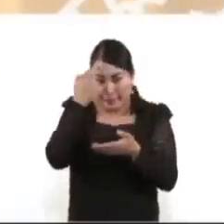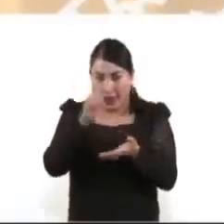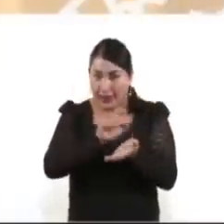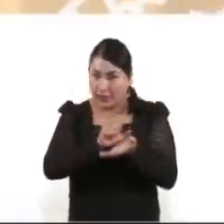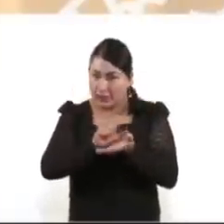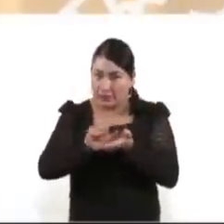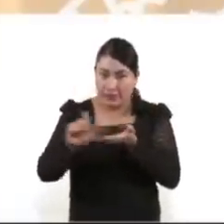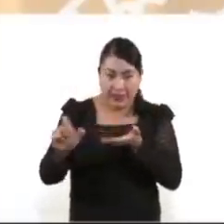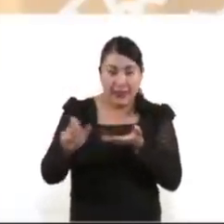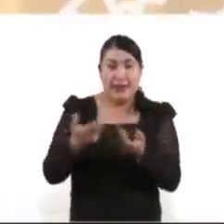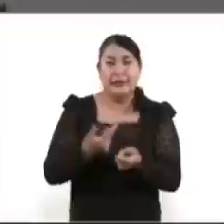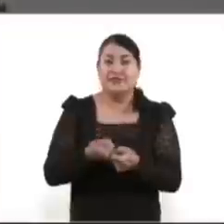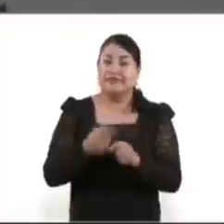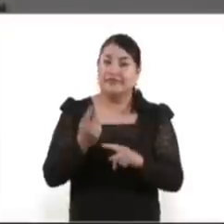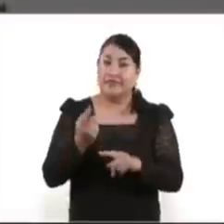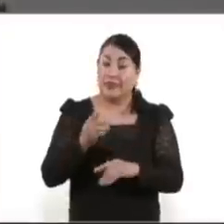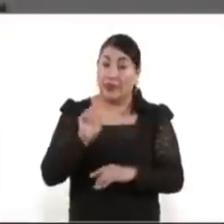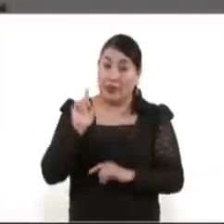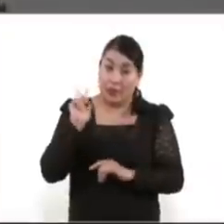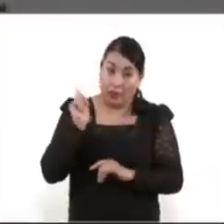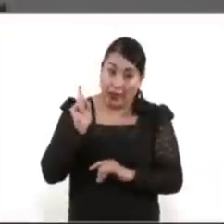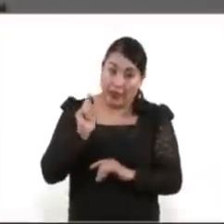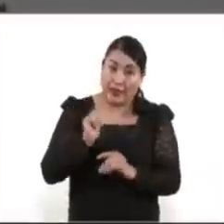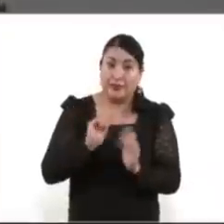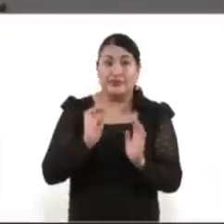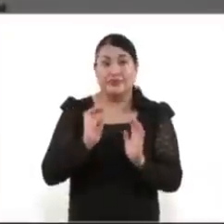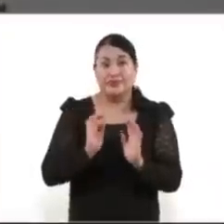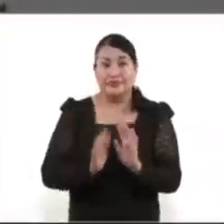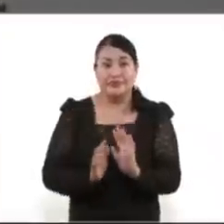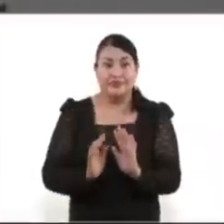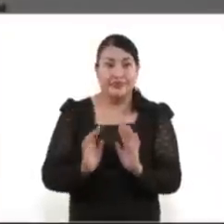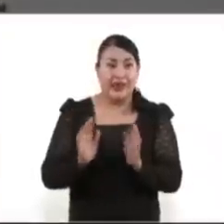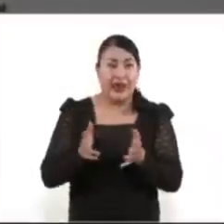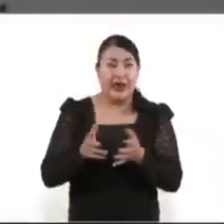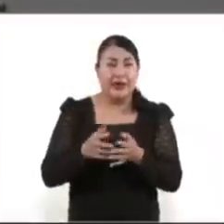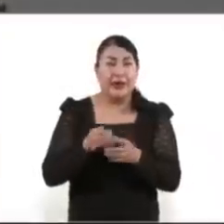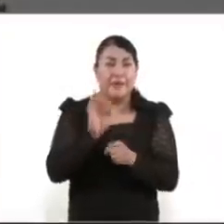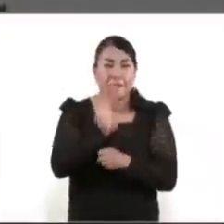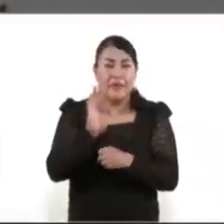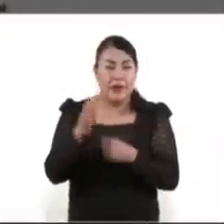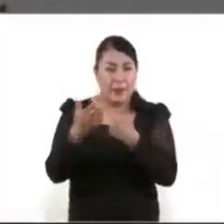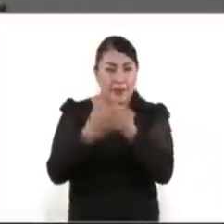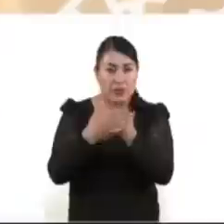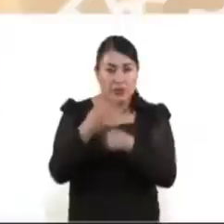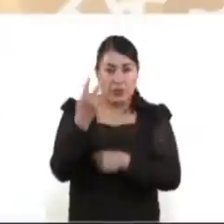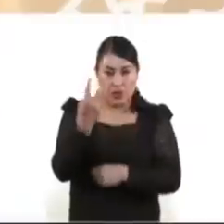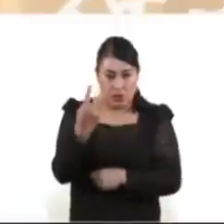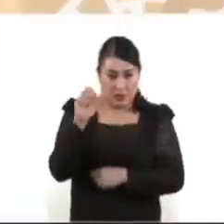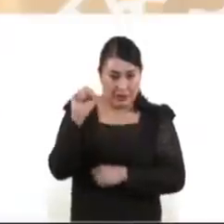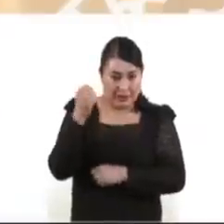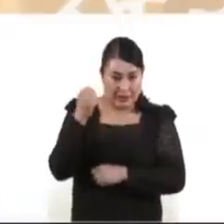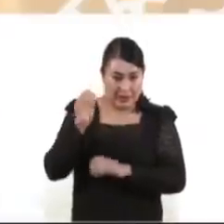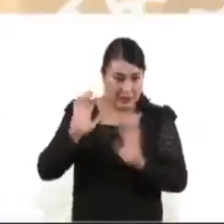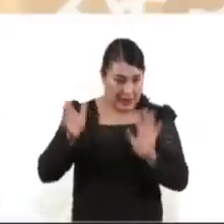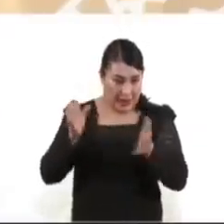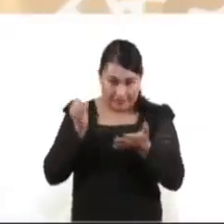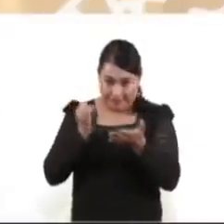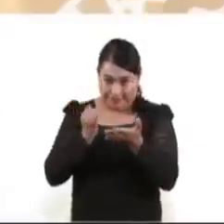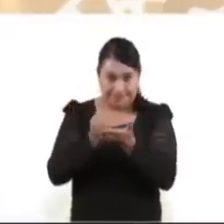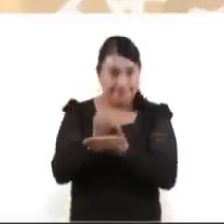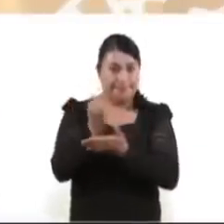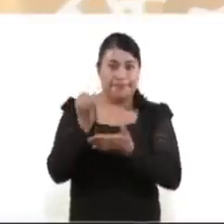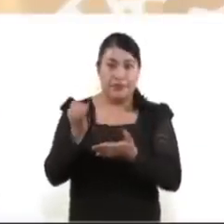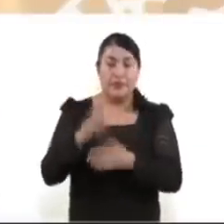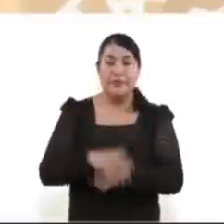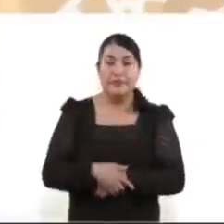y esperamos que el 2 de septiembre venga el fallo y para